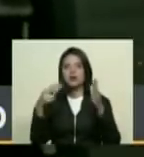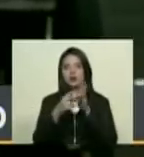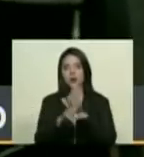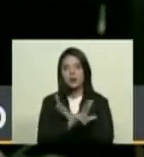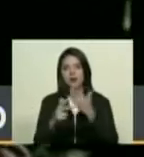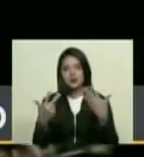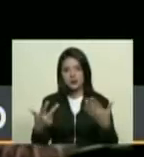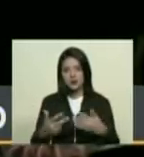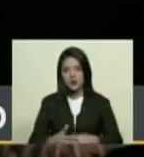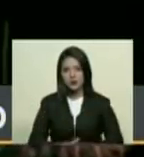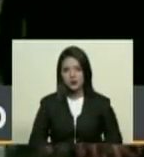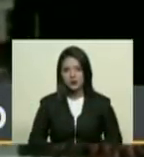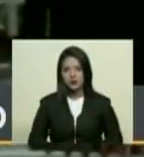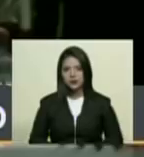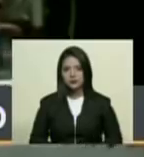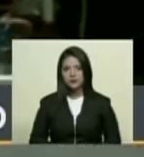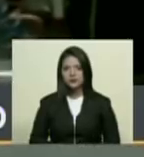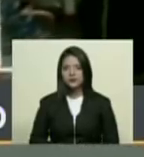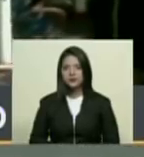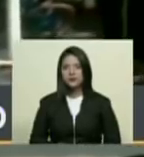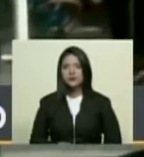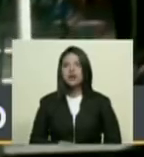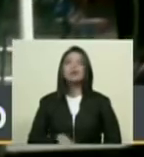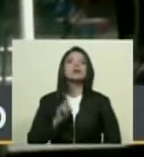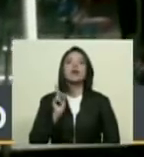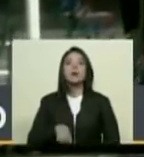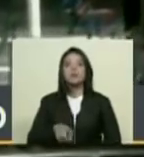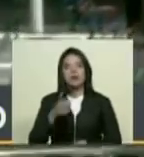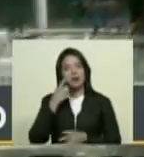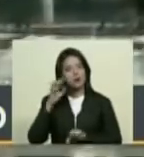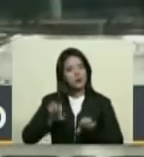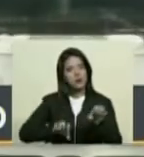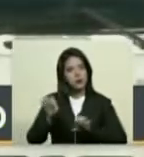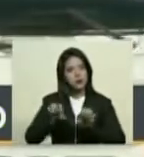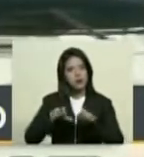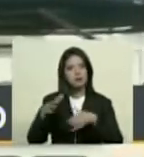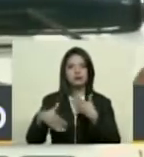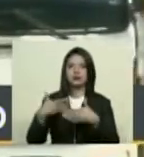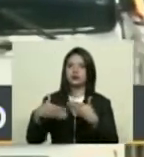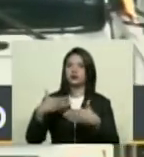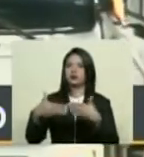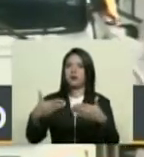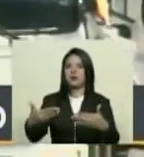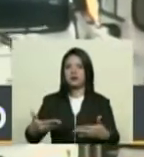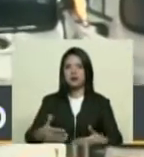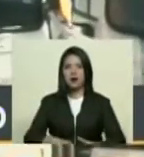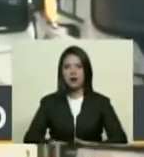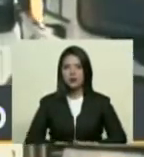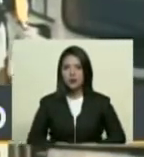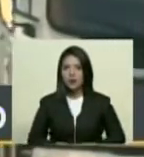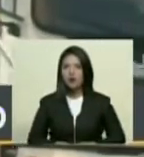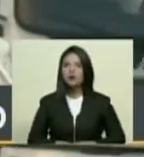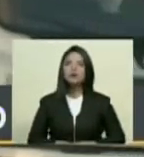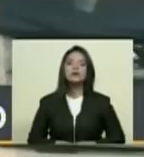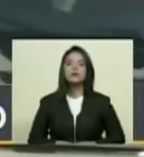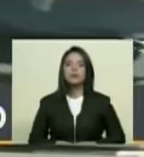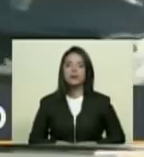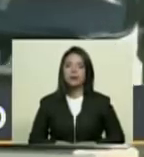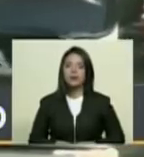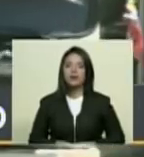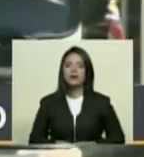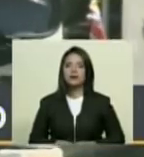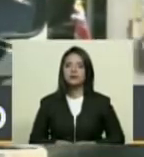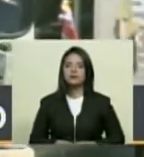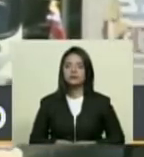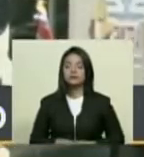2018, de la crítica que se hizo. Hemos venido avanzando en la elevación de nuestro